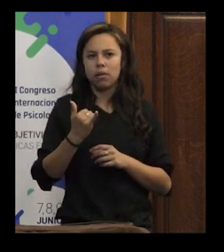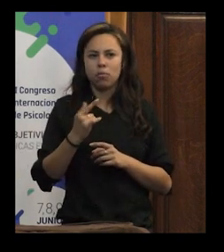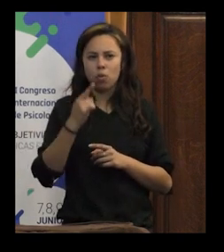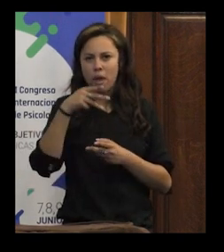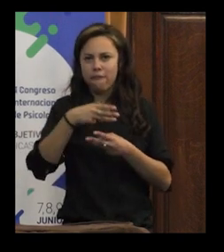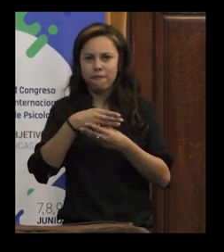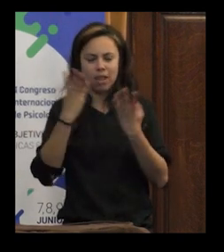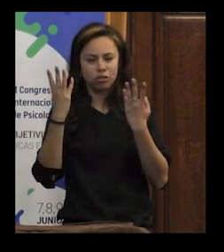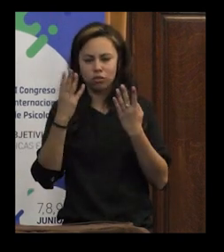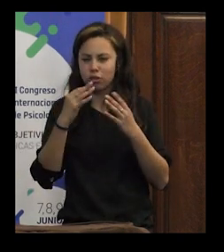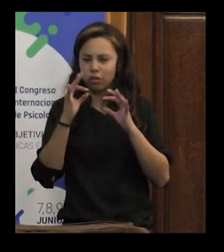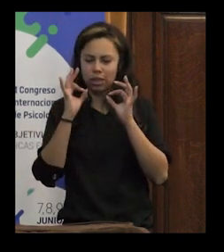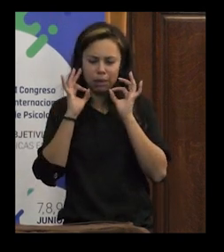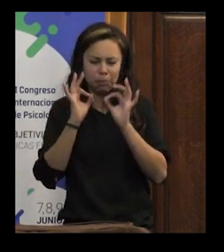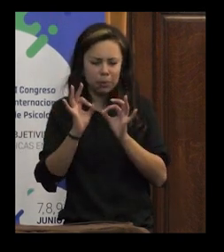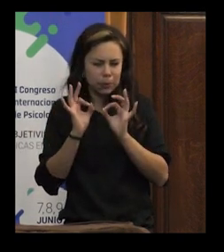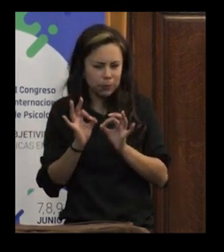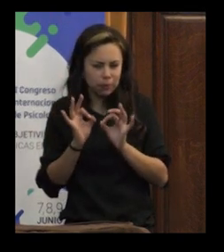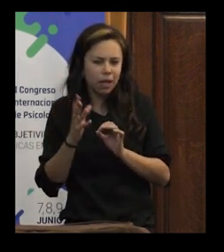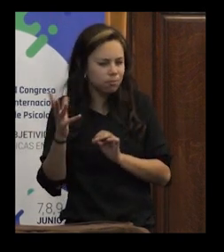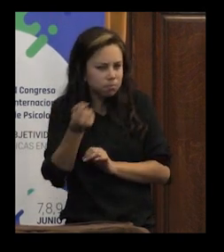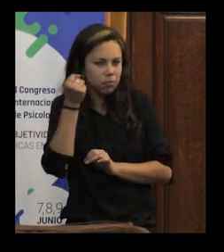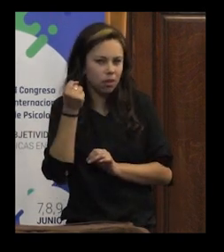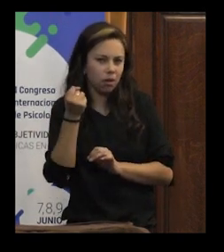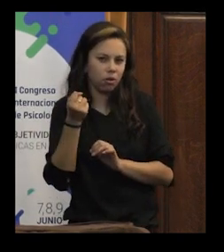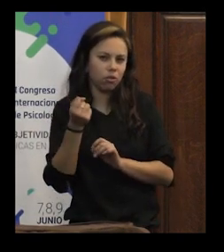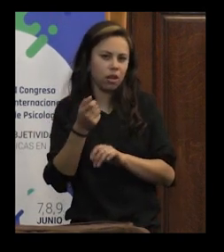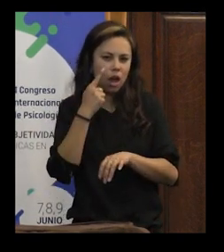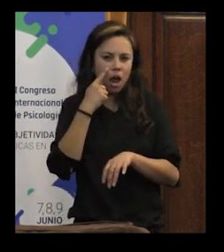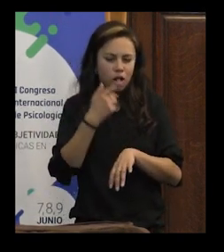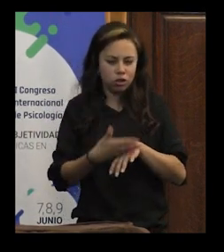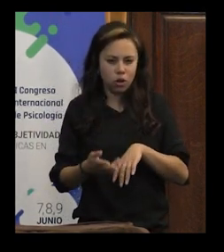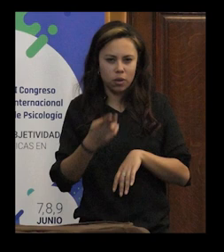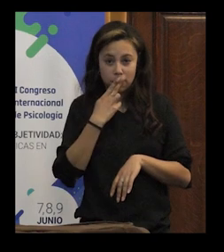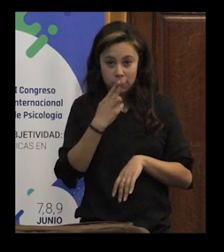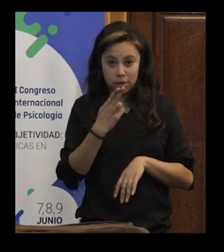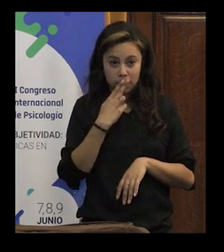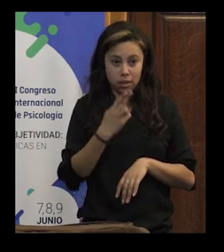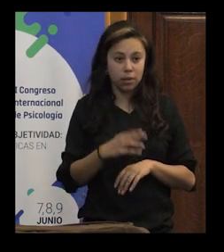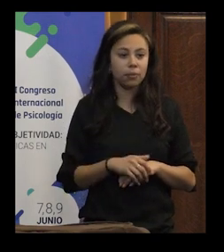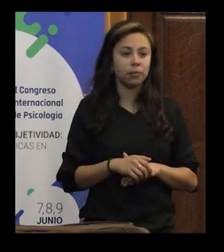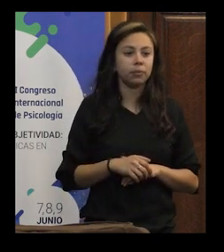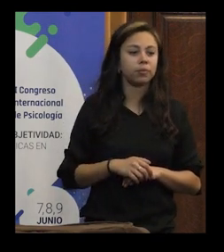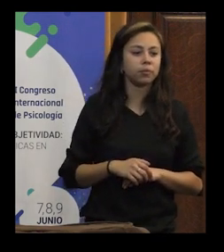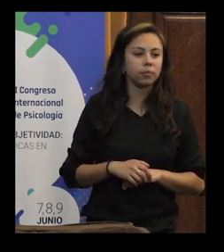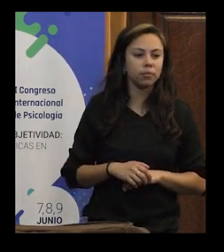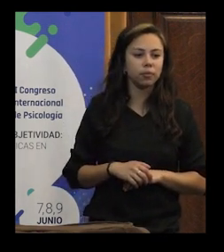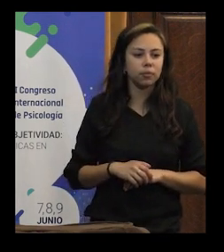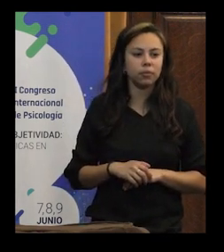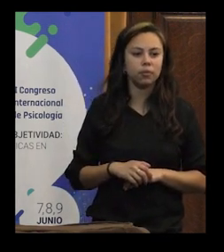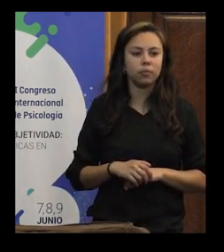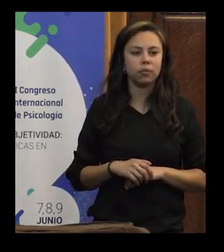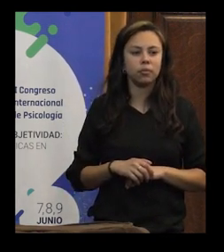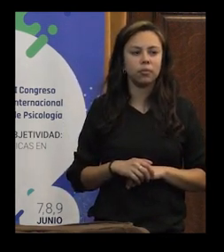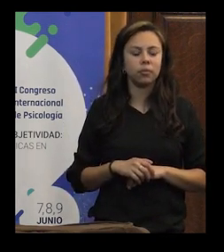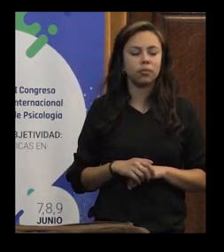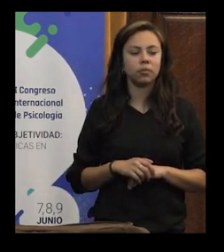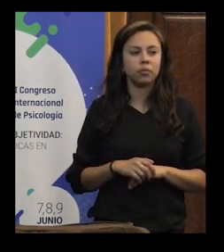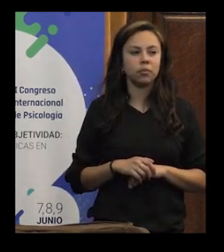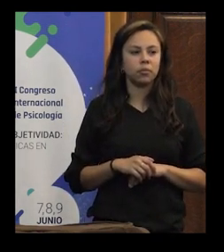específicas. O risco corporificado é o cenário derivado das